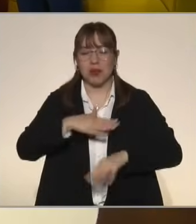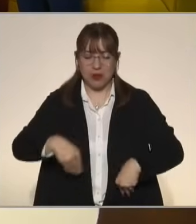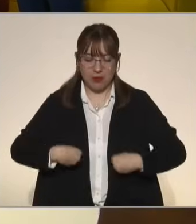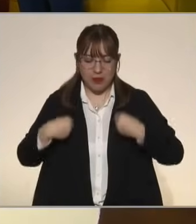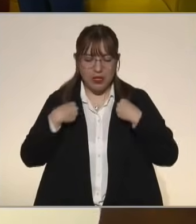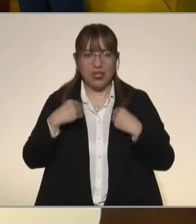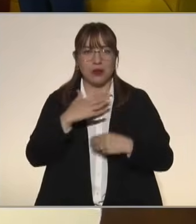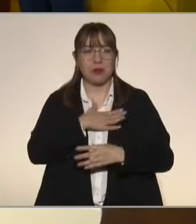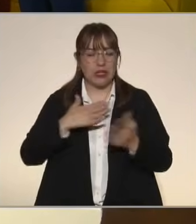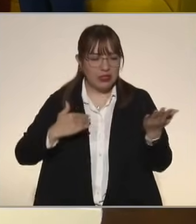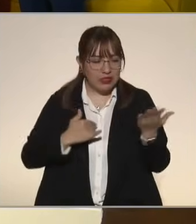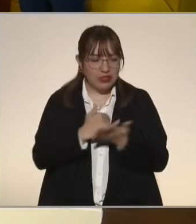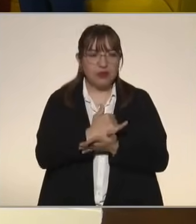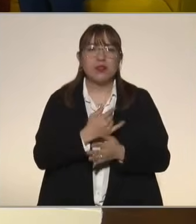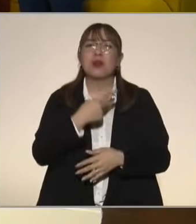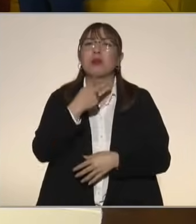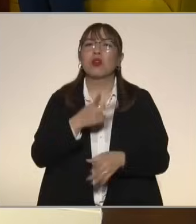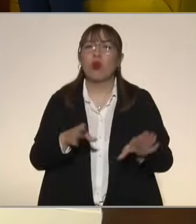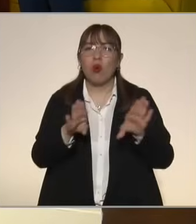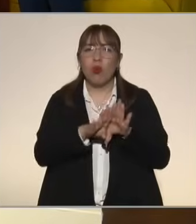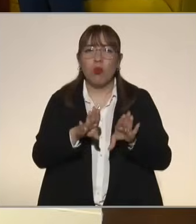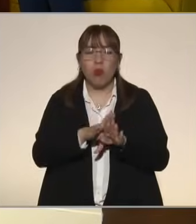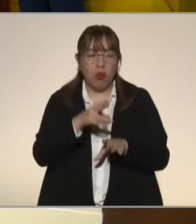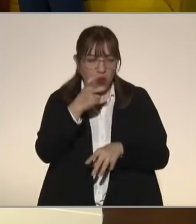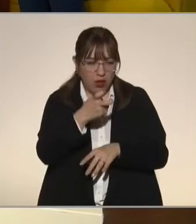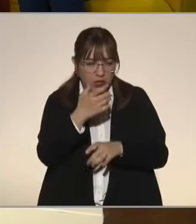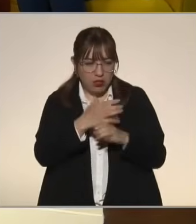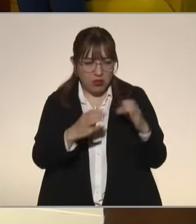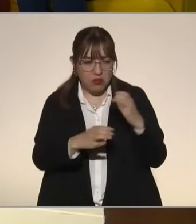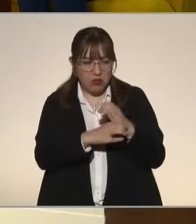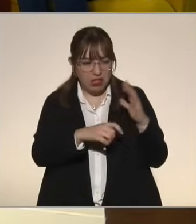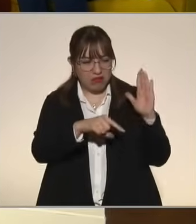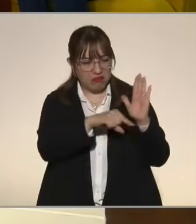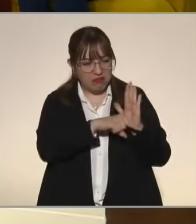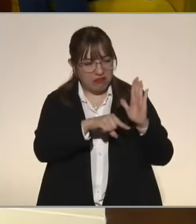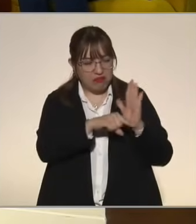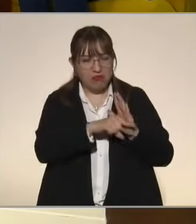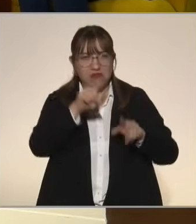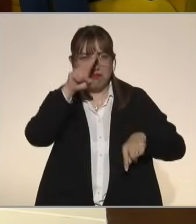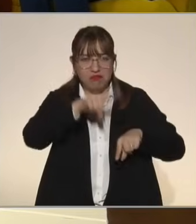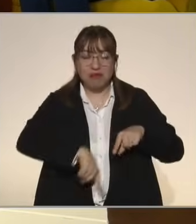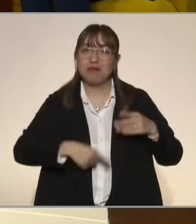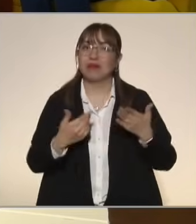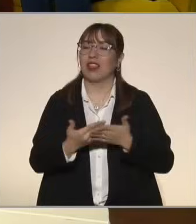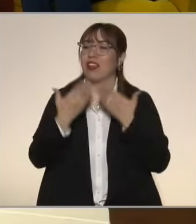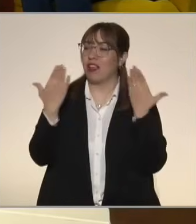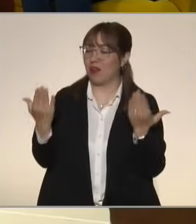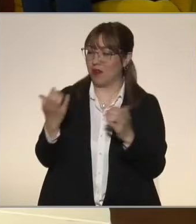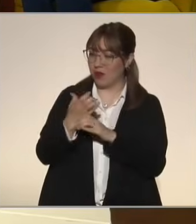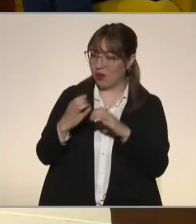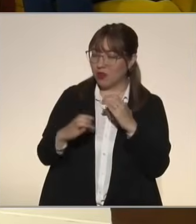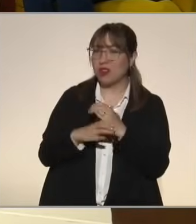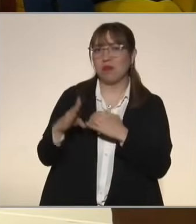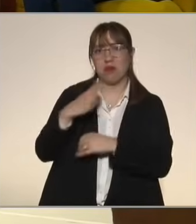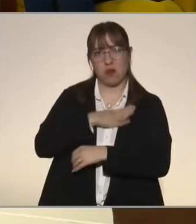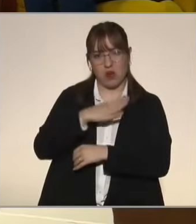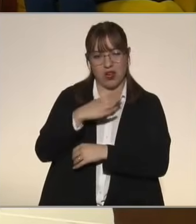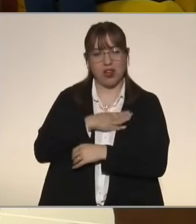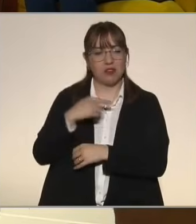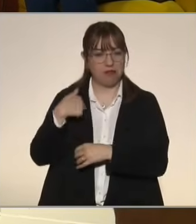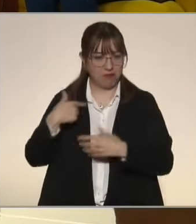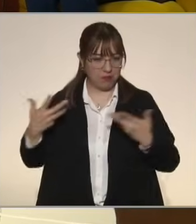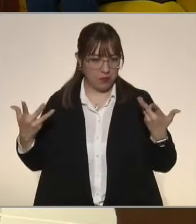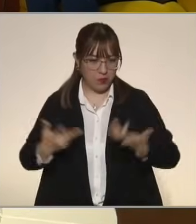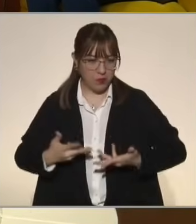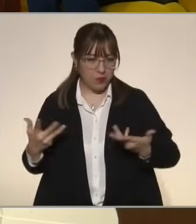podemos hacer para darle paso atrás a esta parte negativa y ver las cosas buenas que hemos hecho o lo que podemos